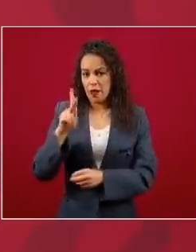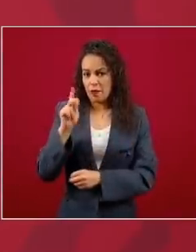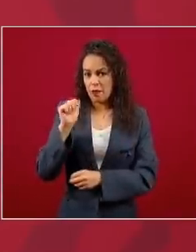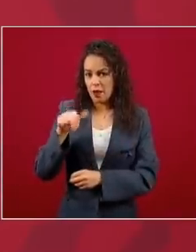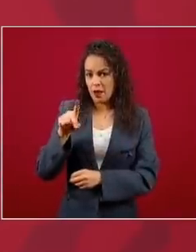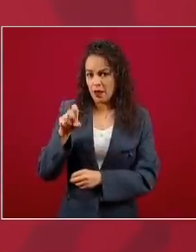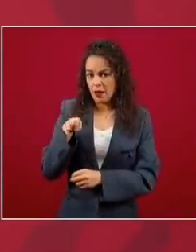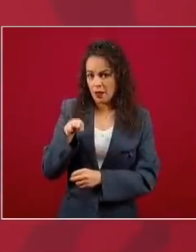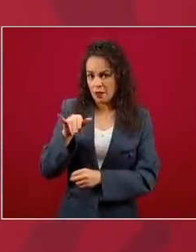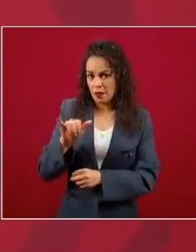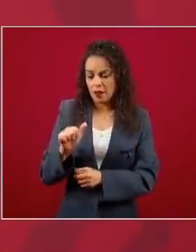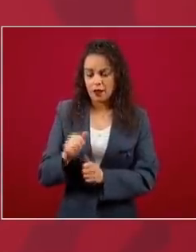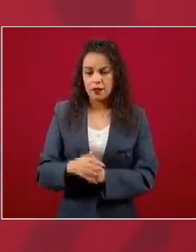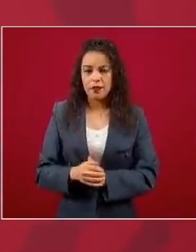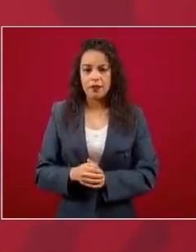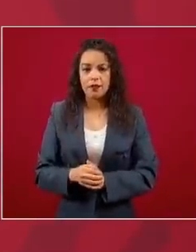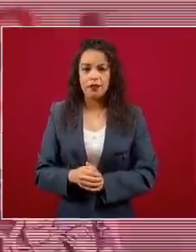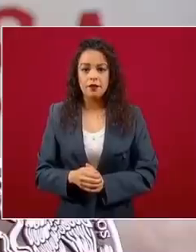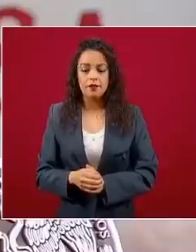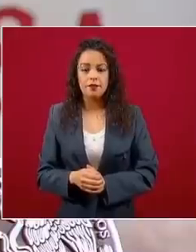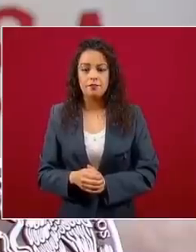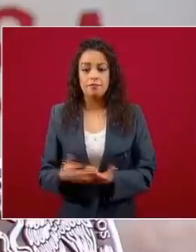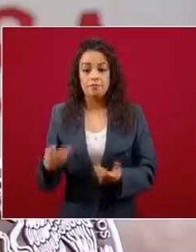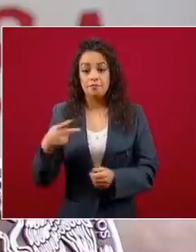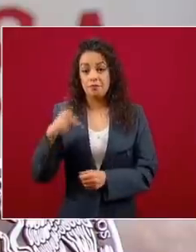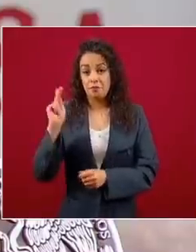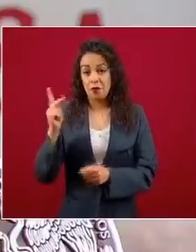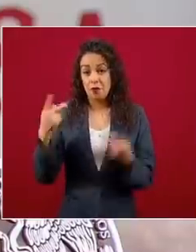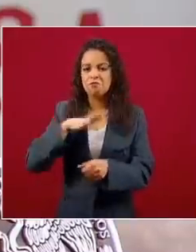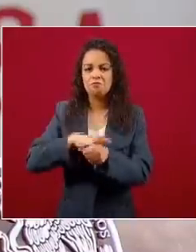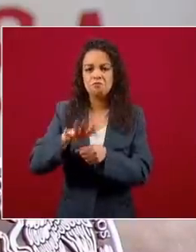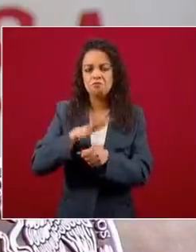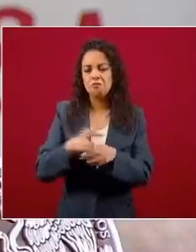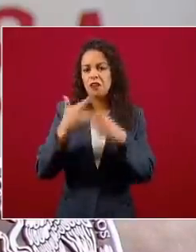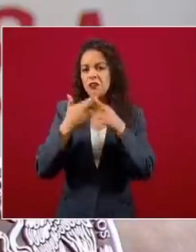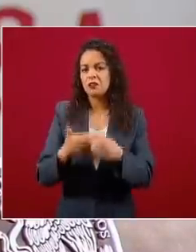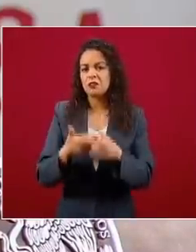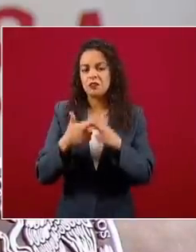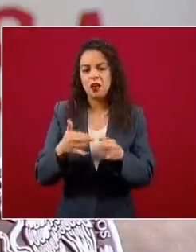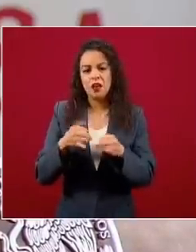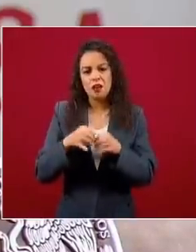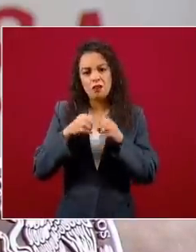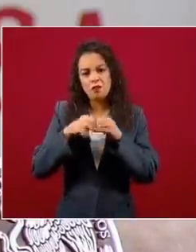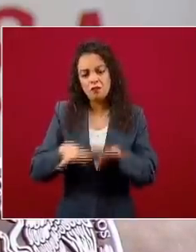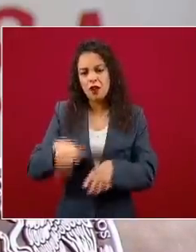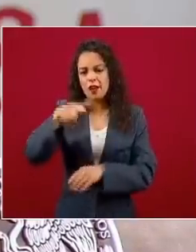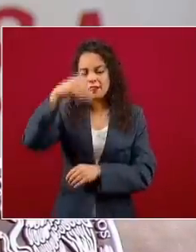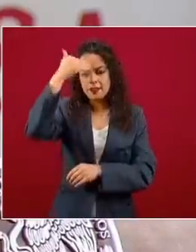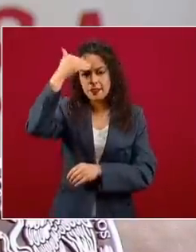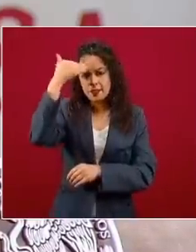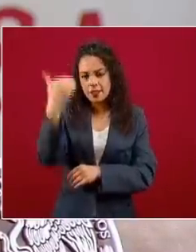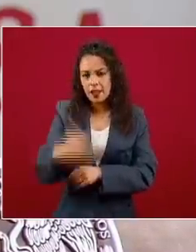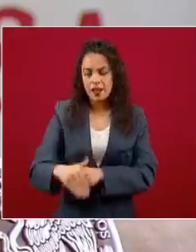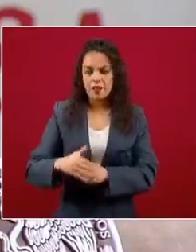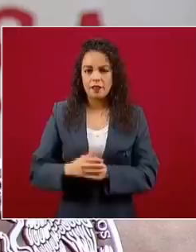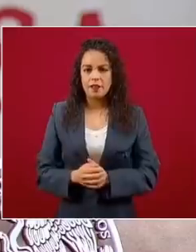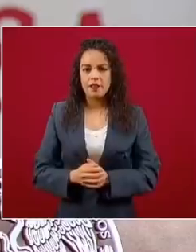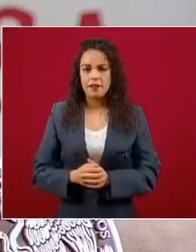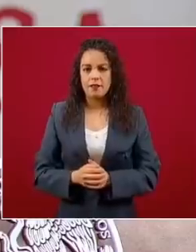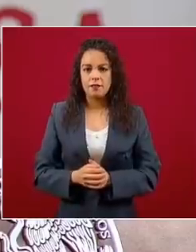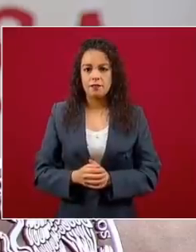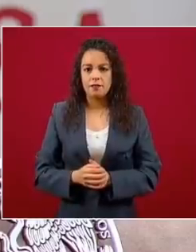pero la gente está muy informada. Voy a